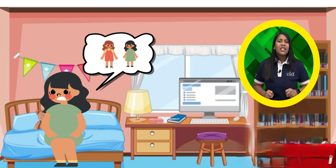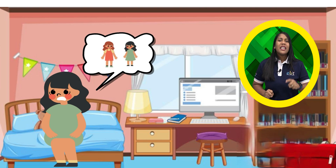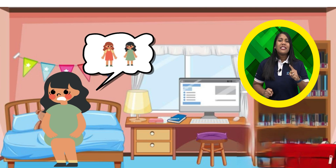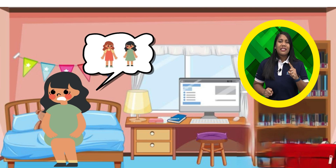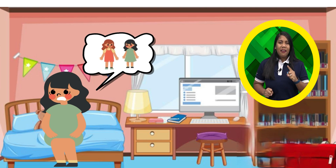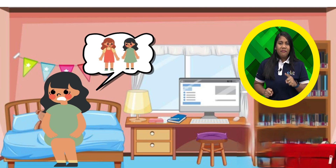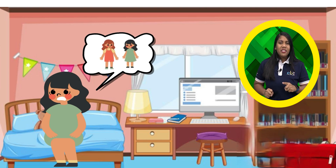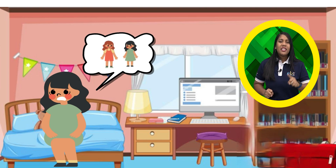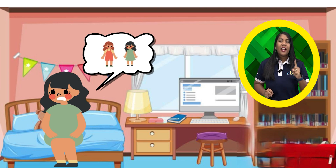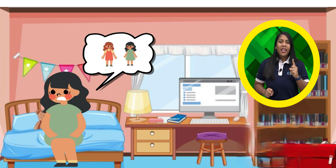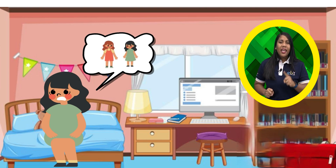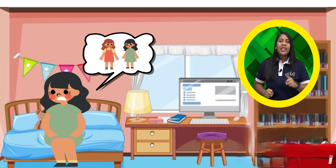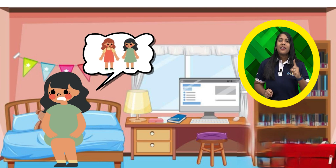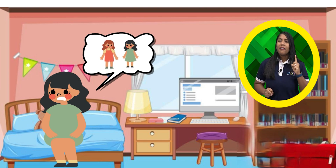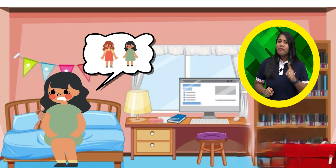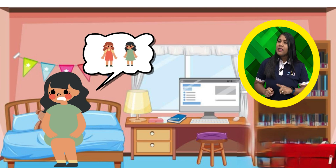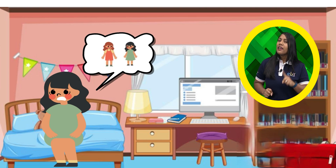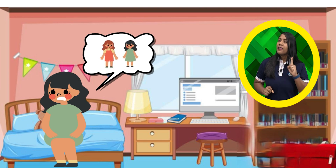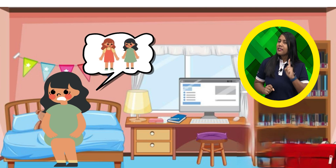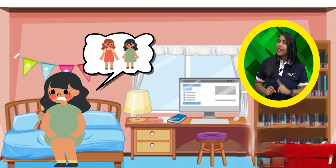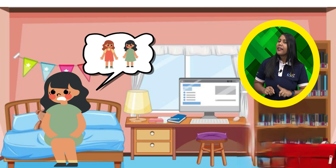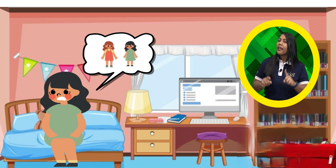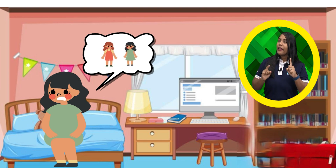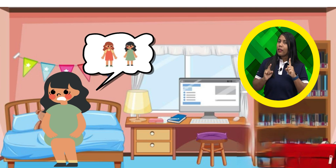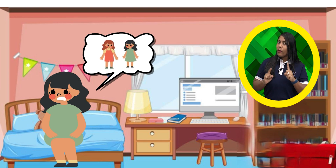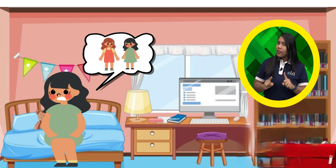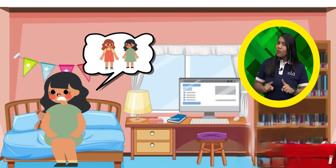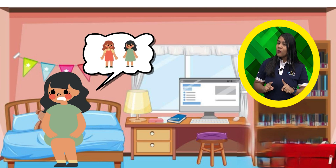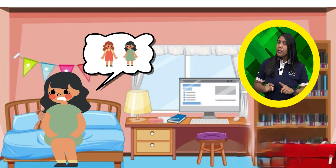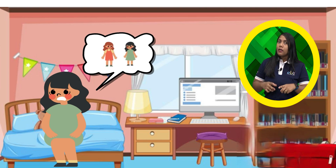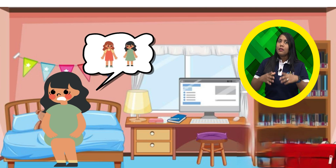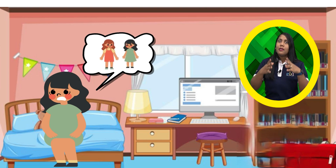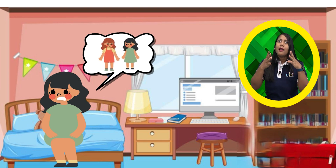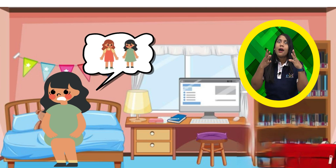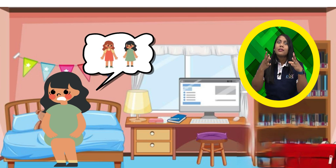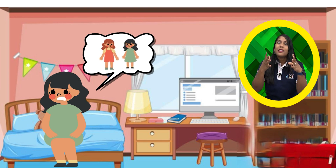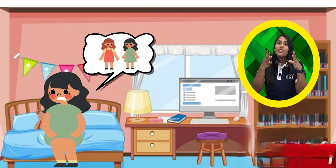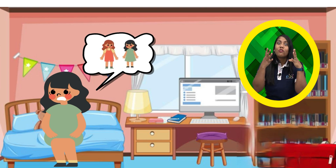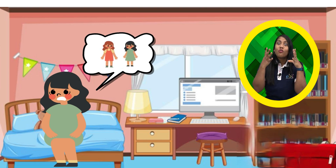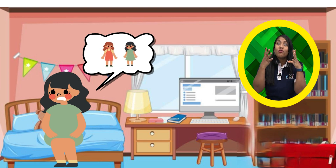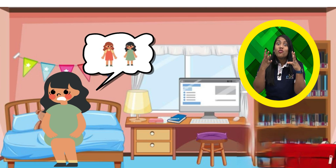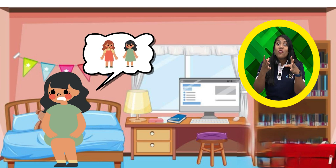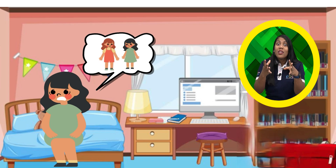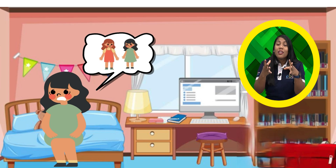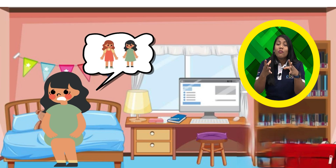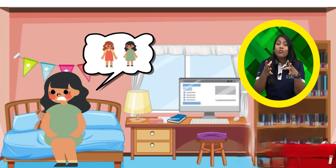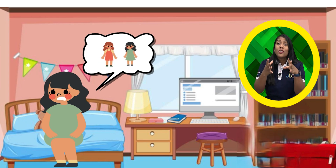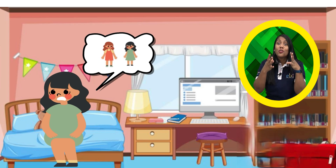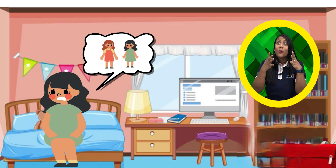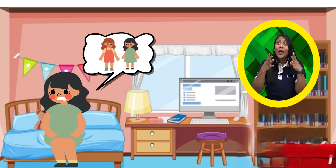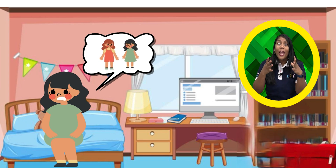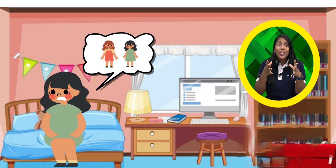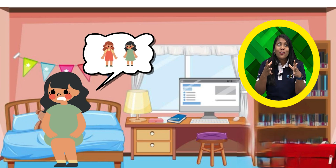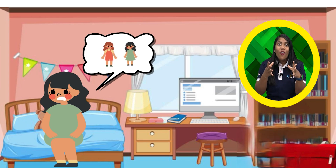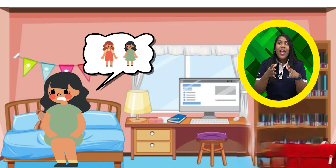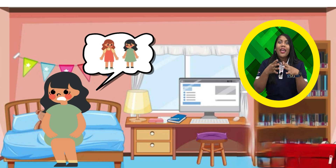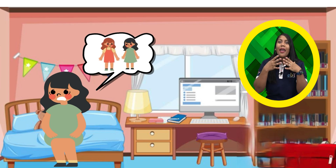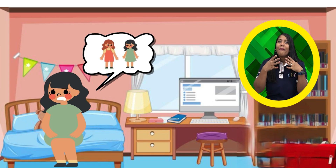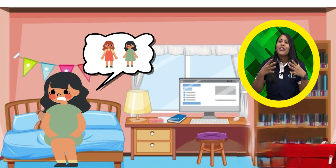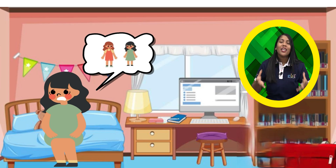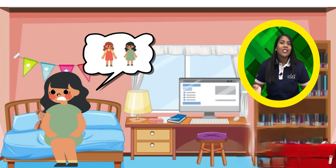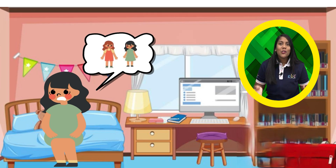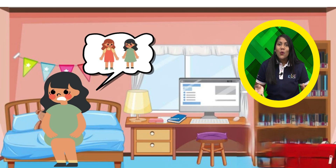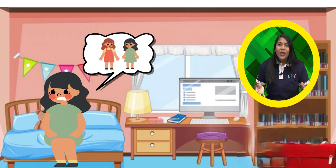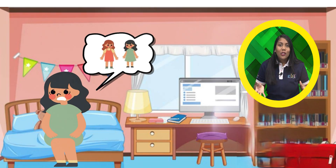mentido sabía que ella había desagradado a Dios Y hasta soñó en la noche sobre eso